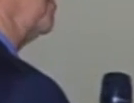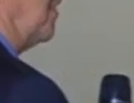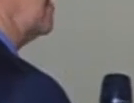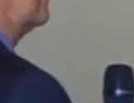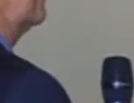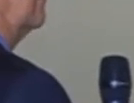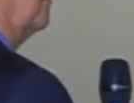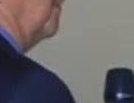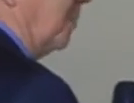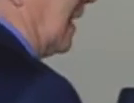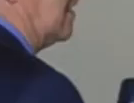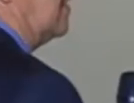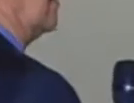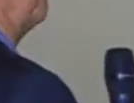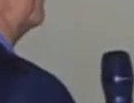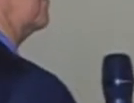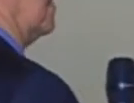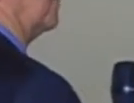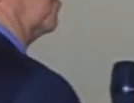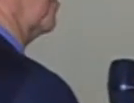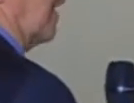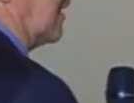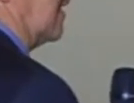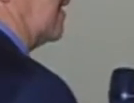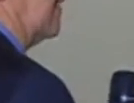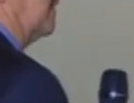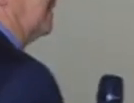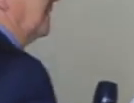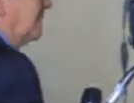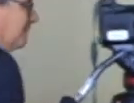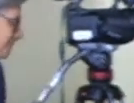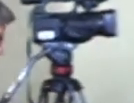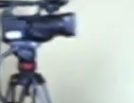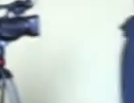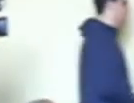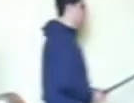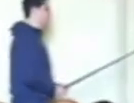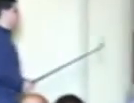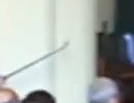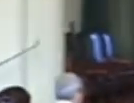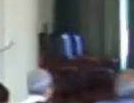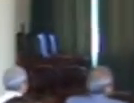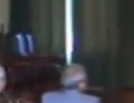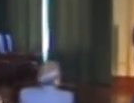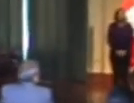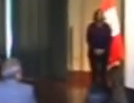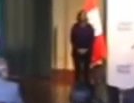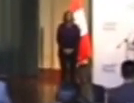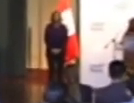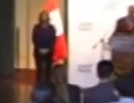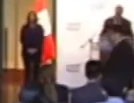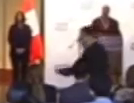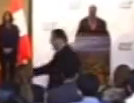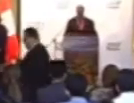extenderle mi más sincera felicitación. Gracias. Muchísimas gracias.